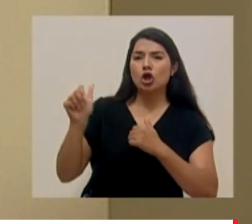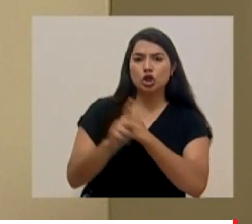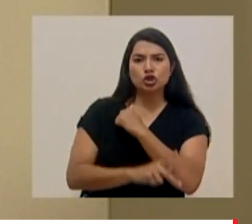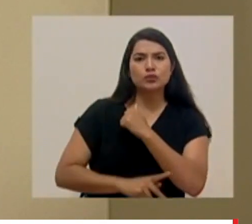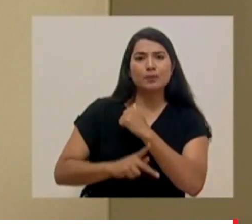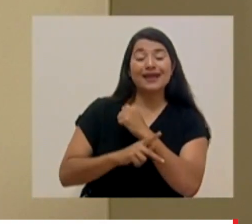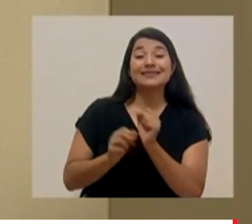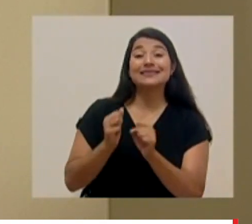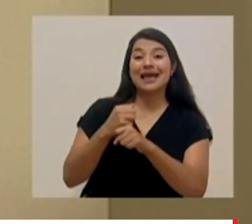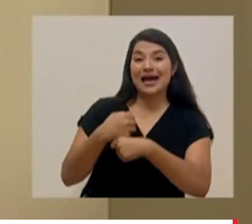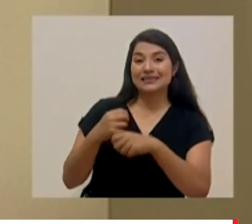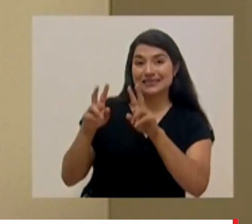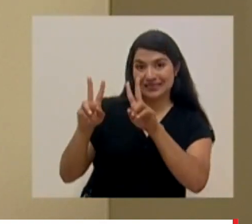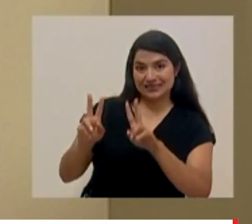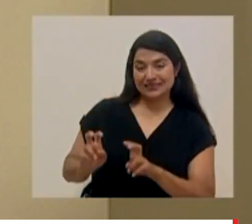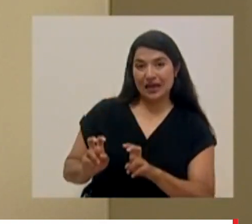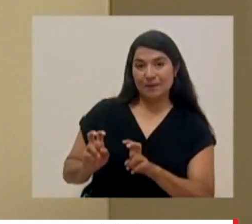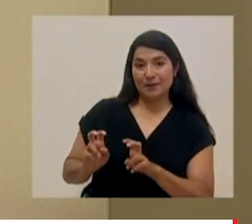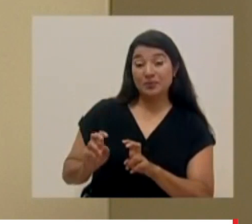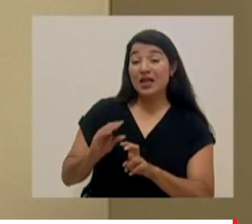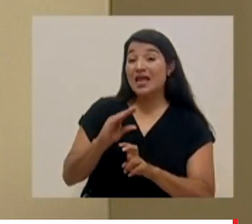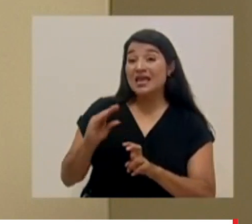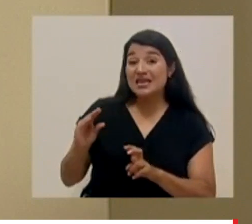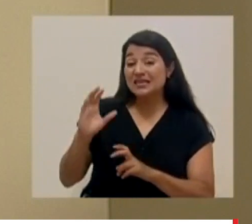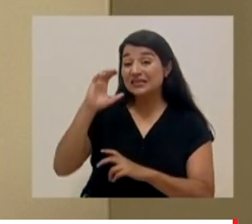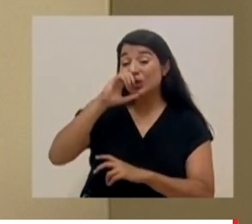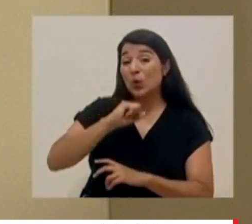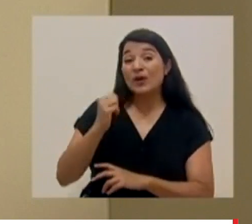donde los asintomáticos